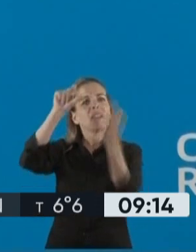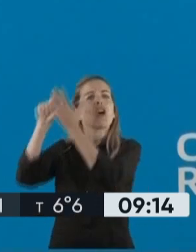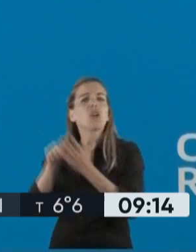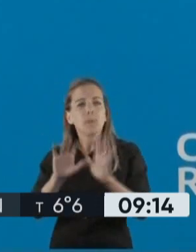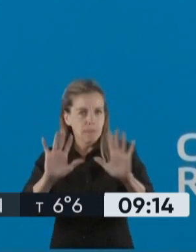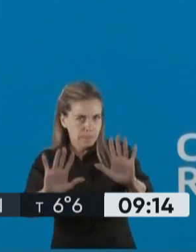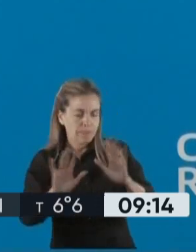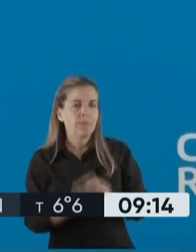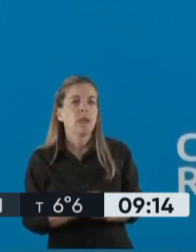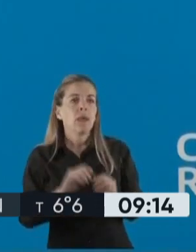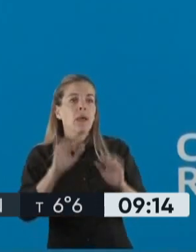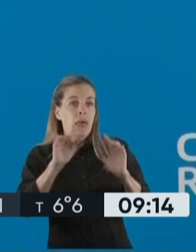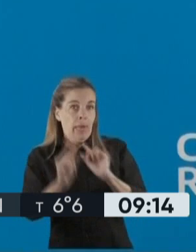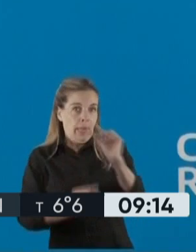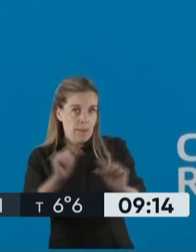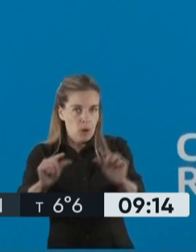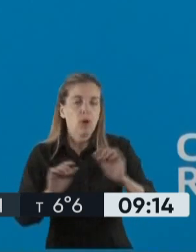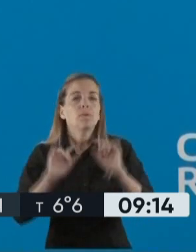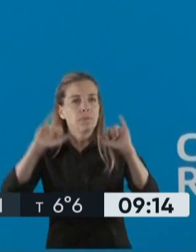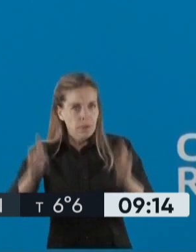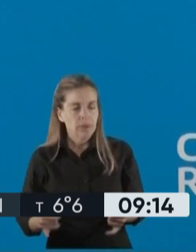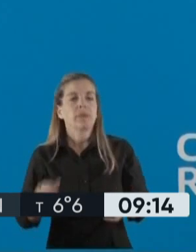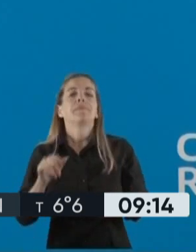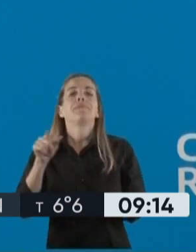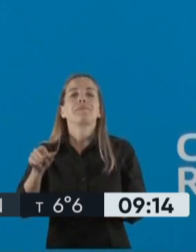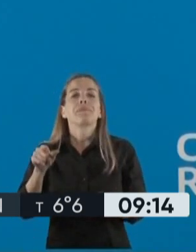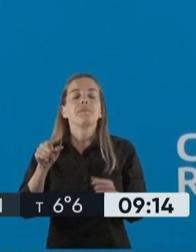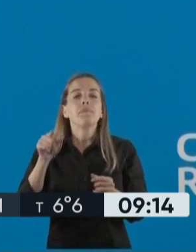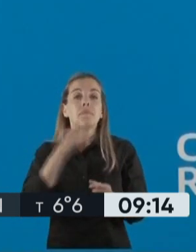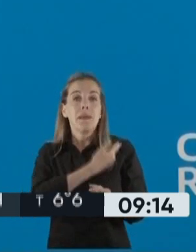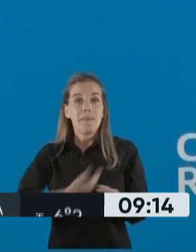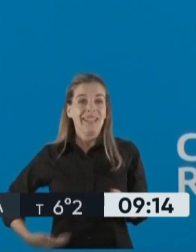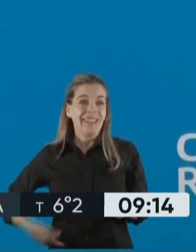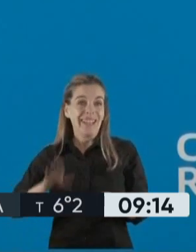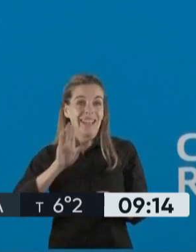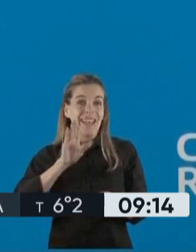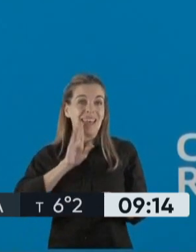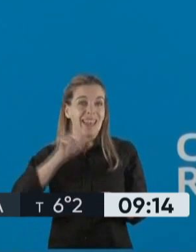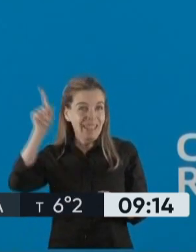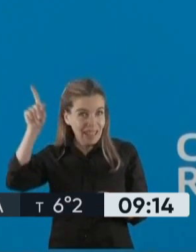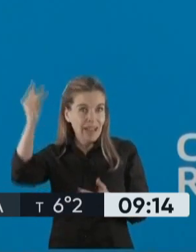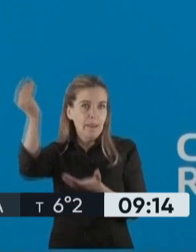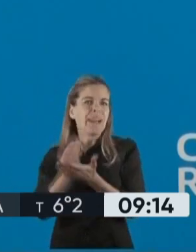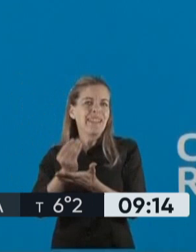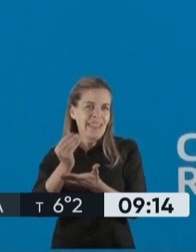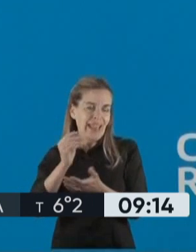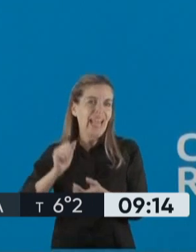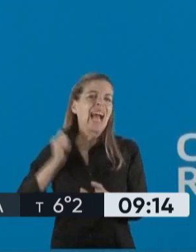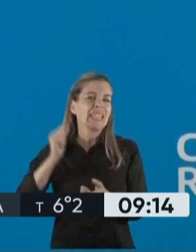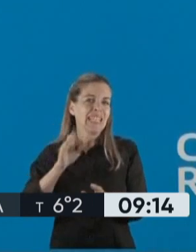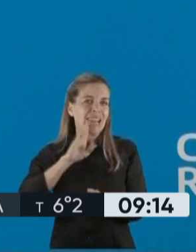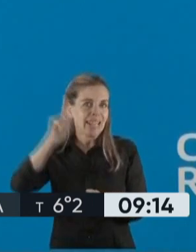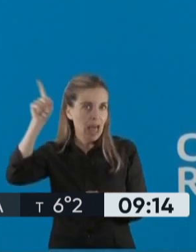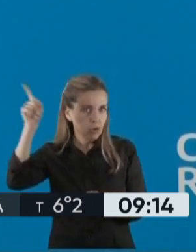De general a particular, efectivamente, el presidente fue invitado por el presidente el canciller